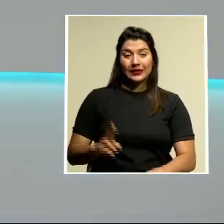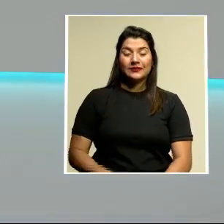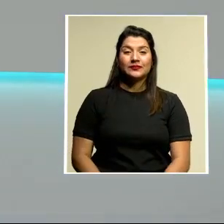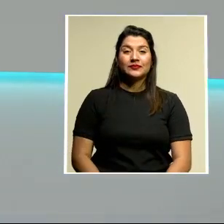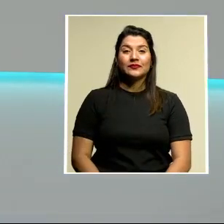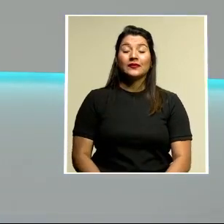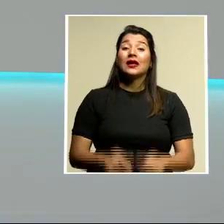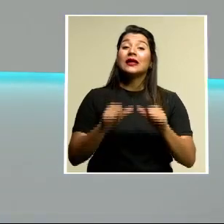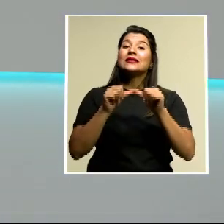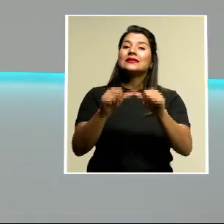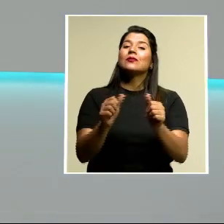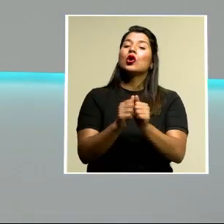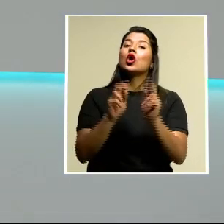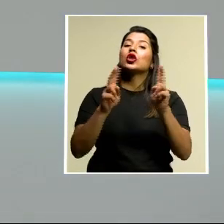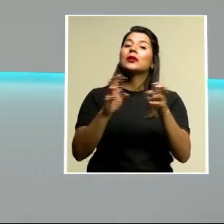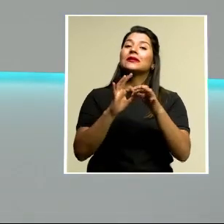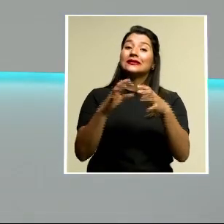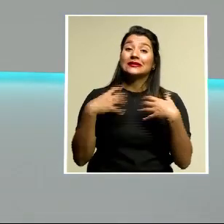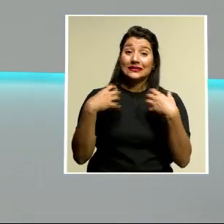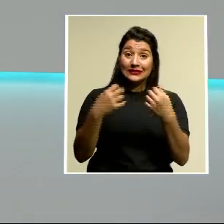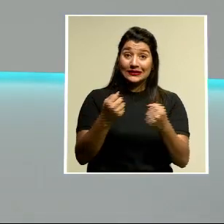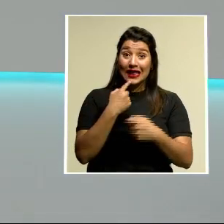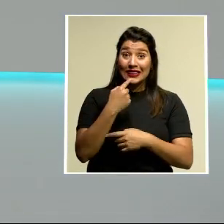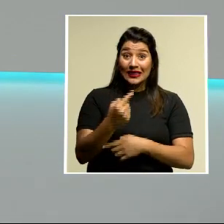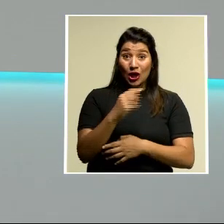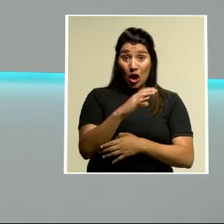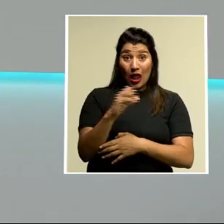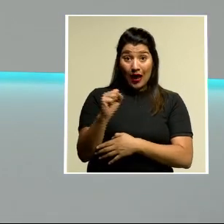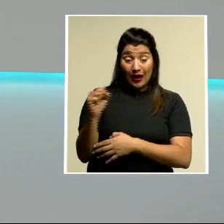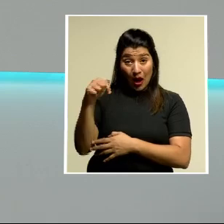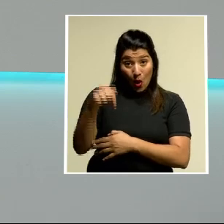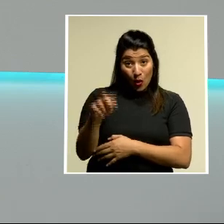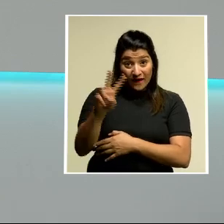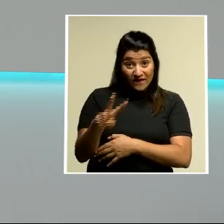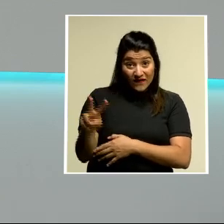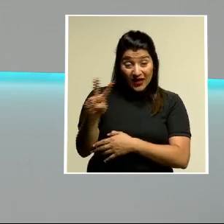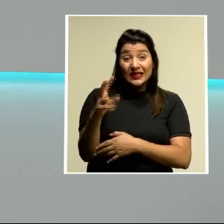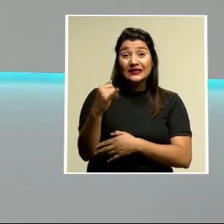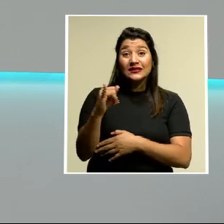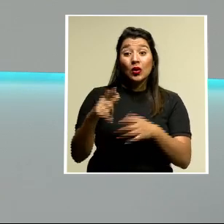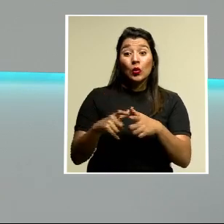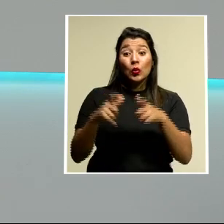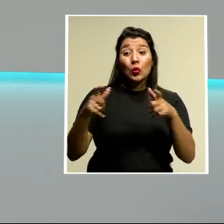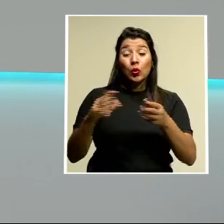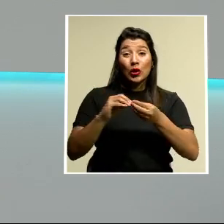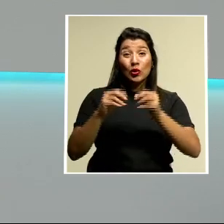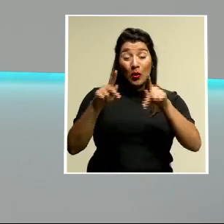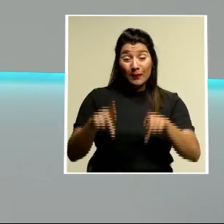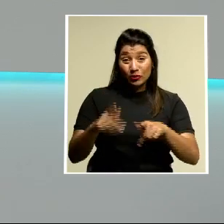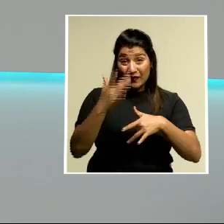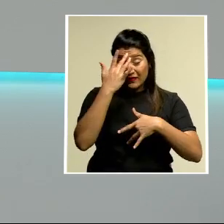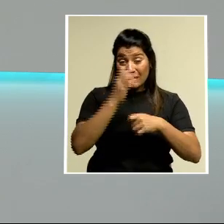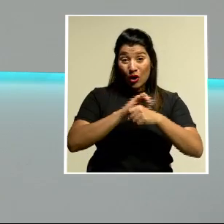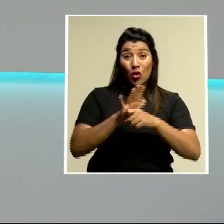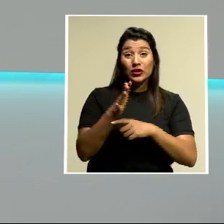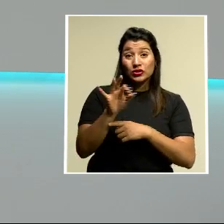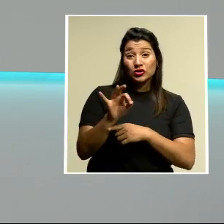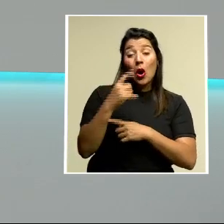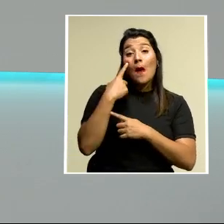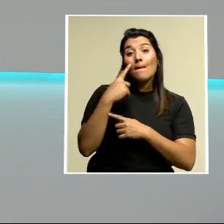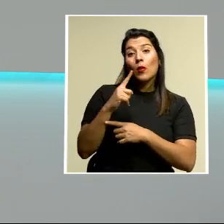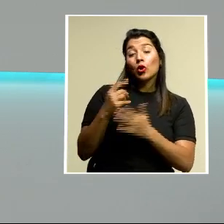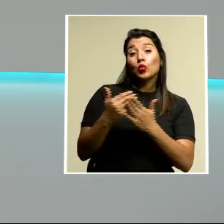ha sido como evento para modificar la movilidad de las personas. Entonces eso es lo que uno